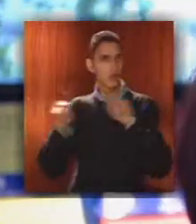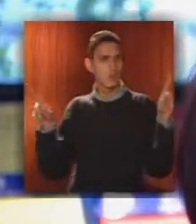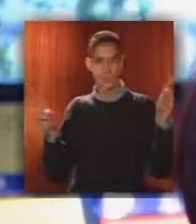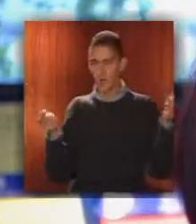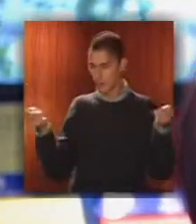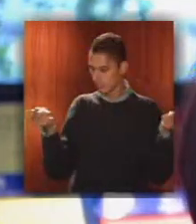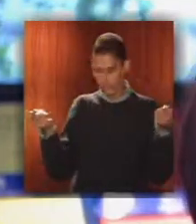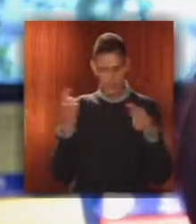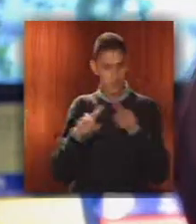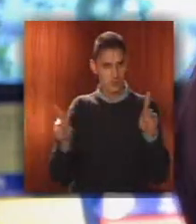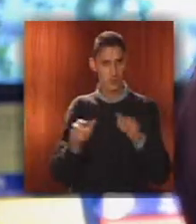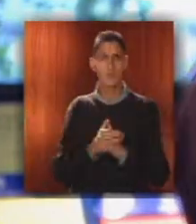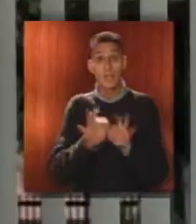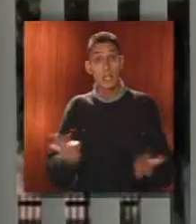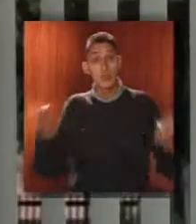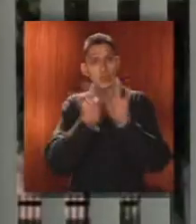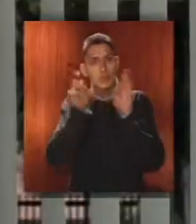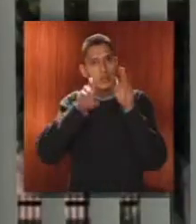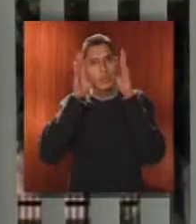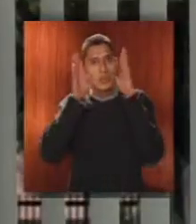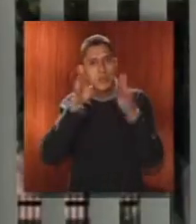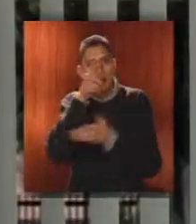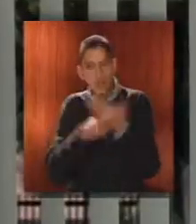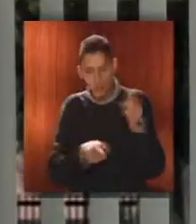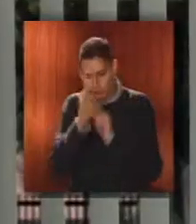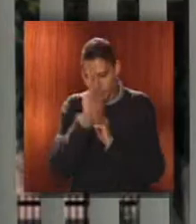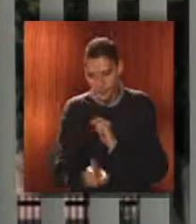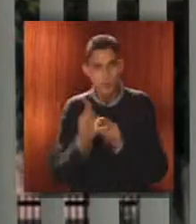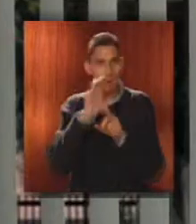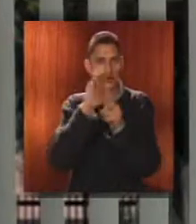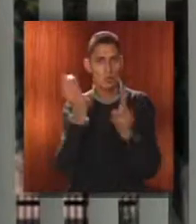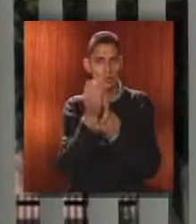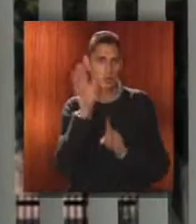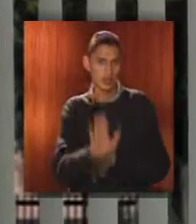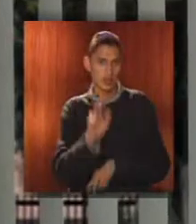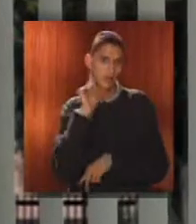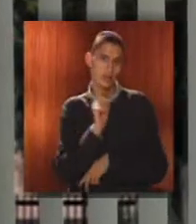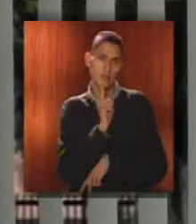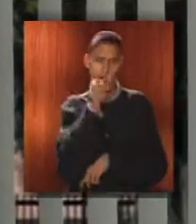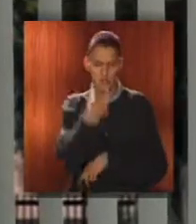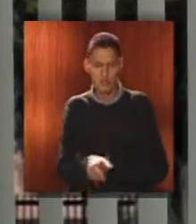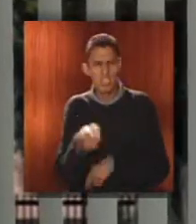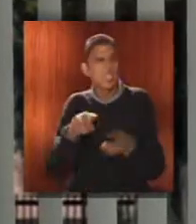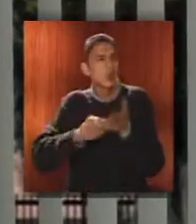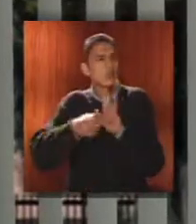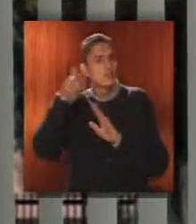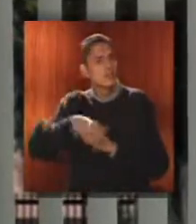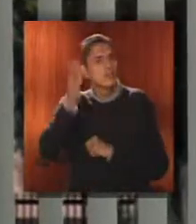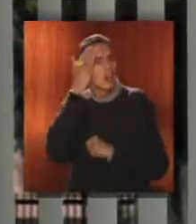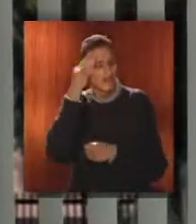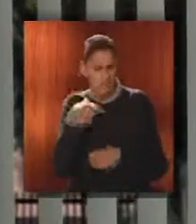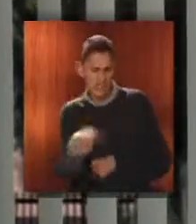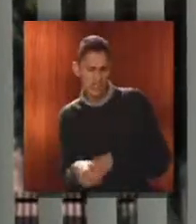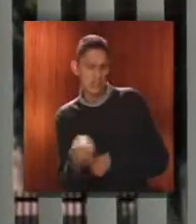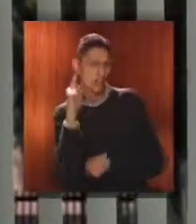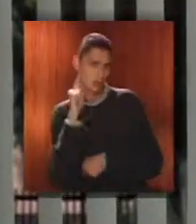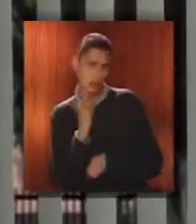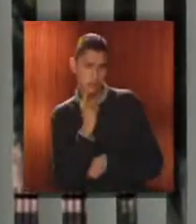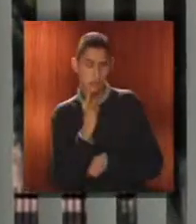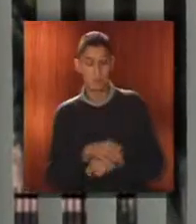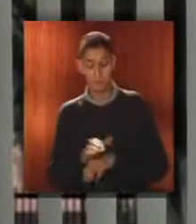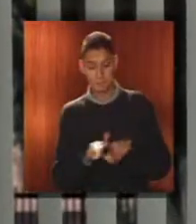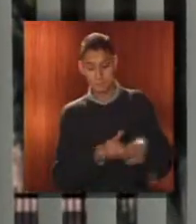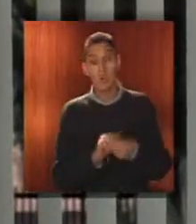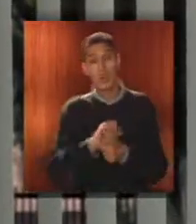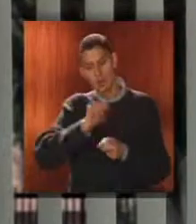pragmático diferentes. Un elemento fundamental es ese, tener en cuenta la cultura de la persona sorda, saber quién es